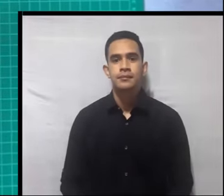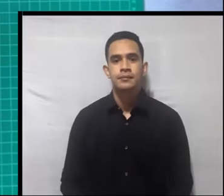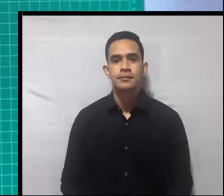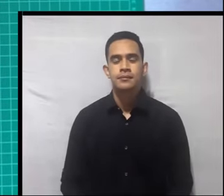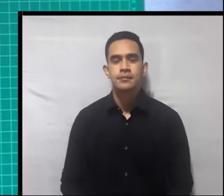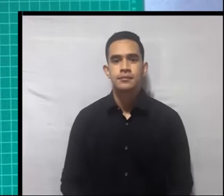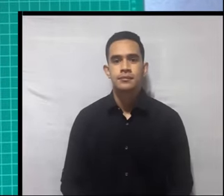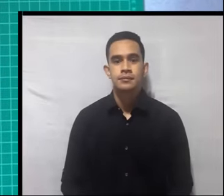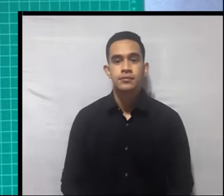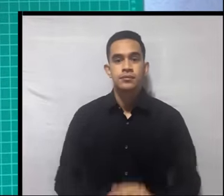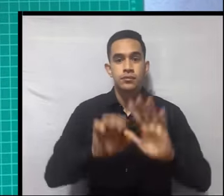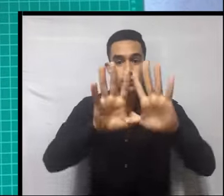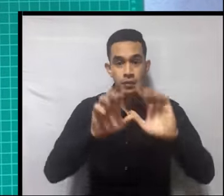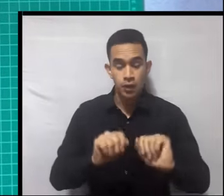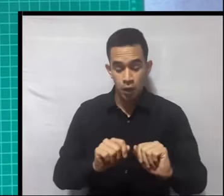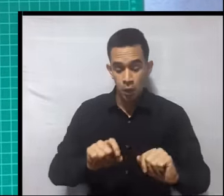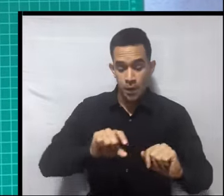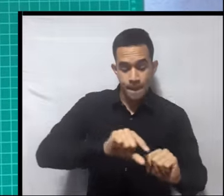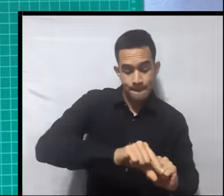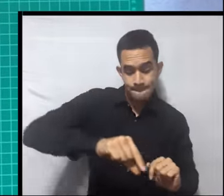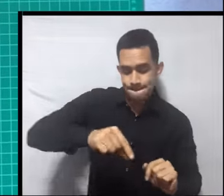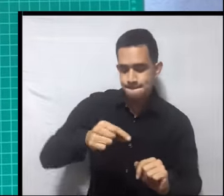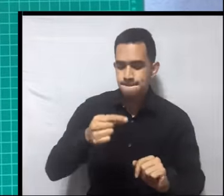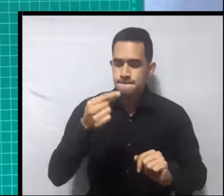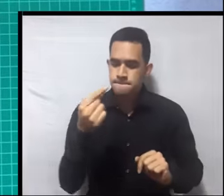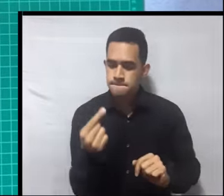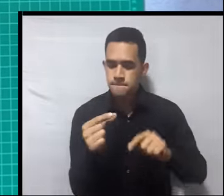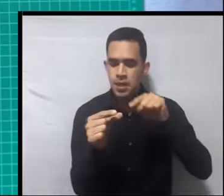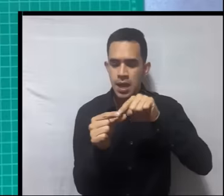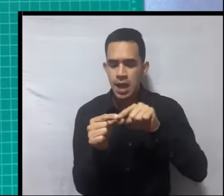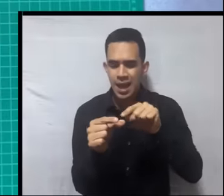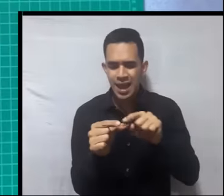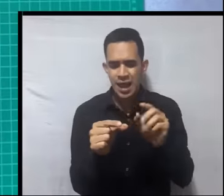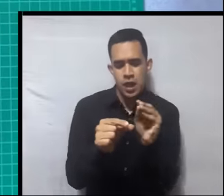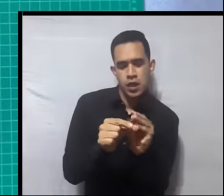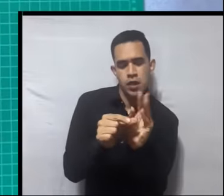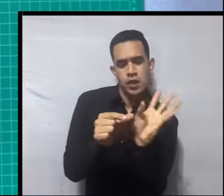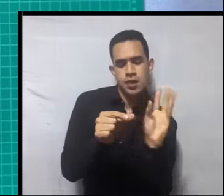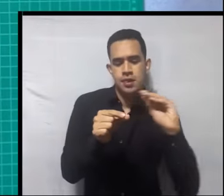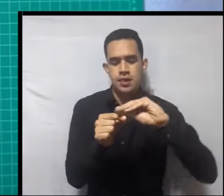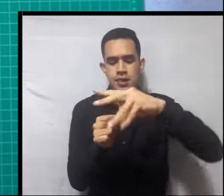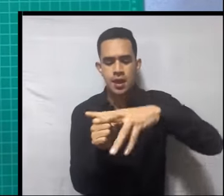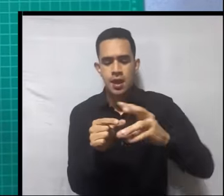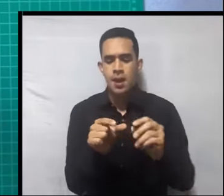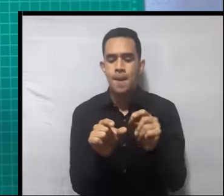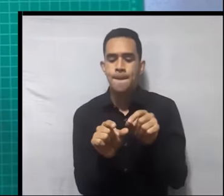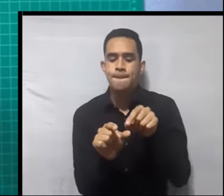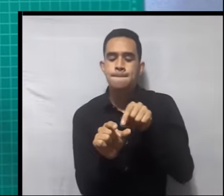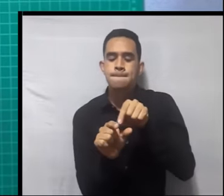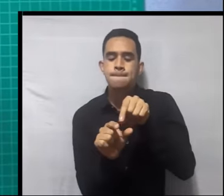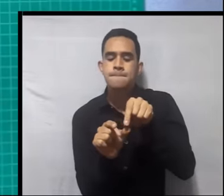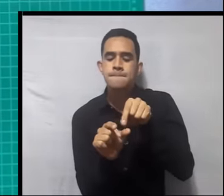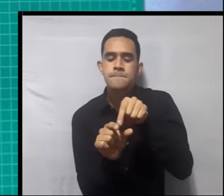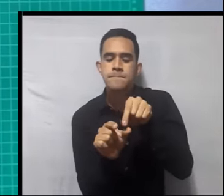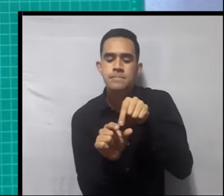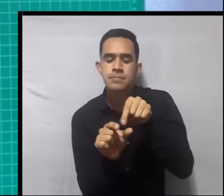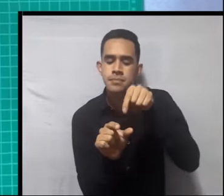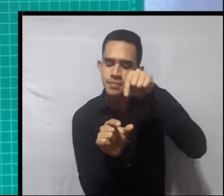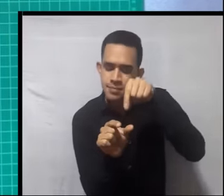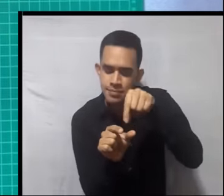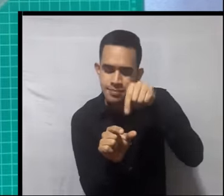Con mucho cuidado, separaremos las orejitas del centro y aplicaremos silicona líquida en la base donde sale el